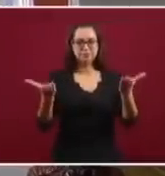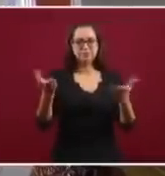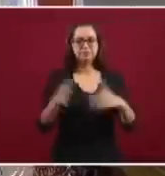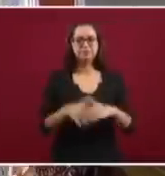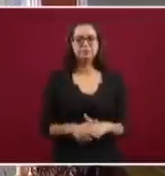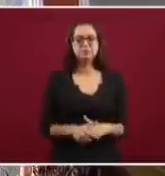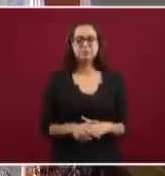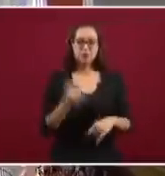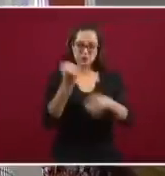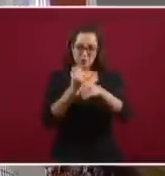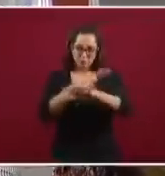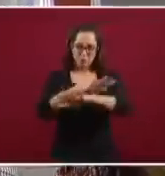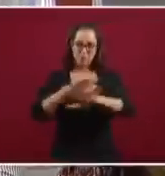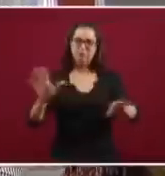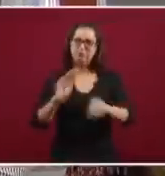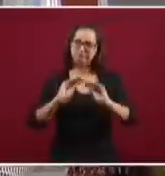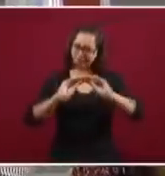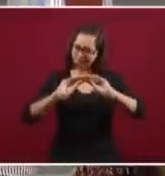en el manejo de información,